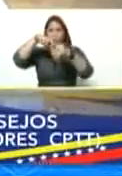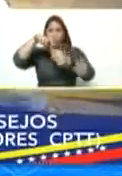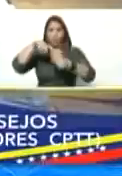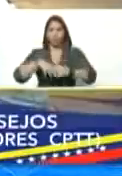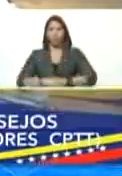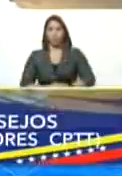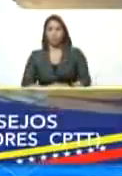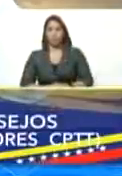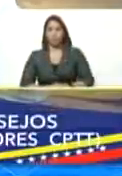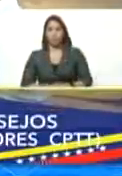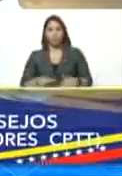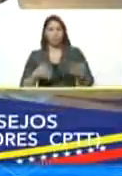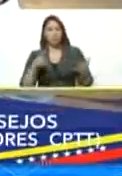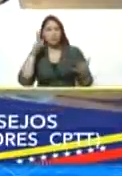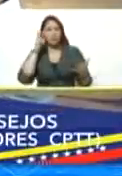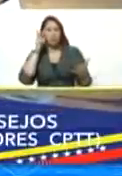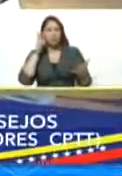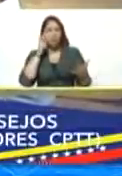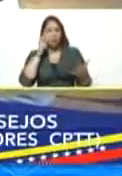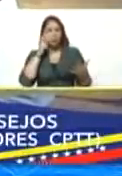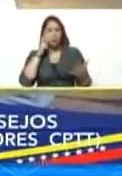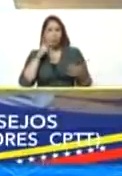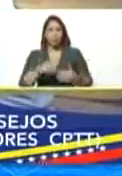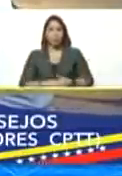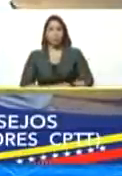¿Qué estamos escuchando del coronel Mora?